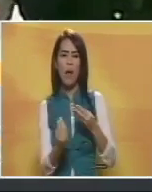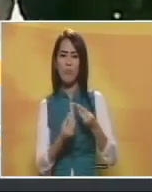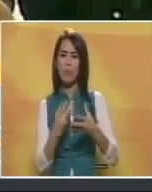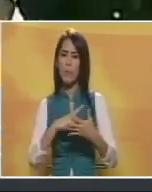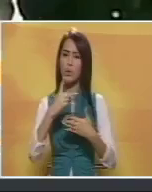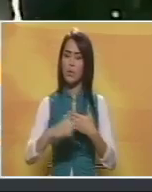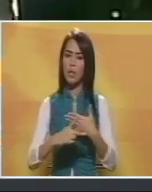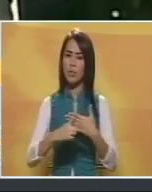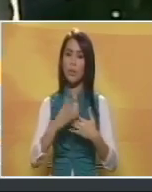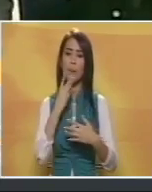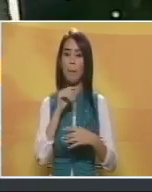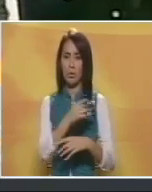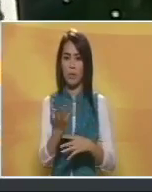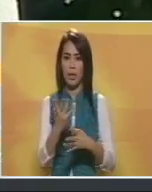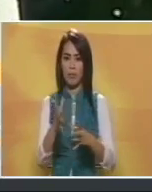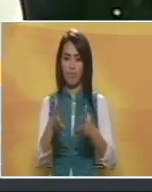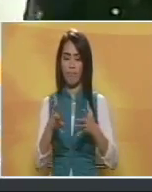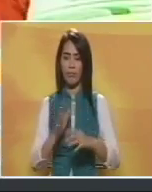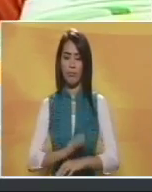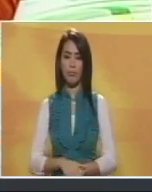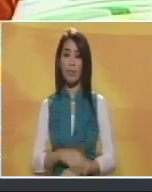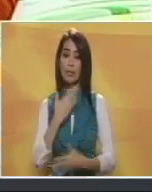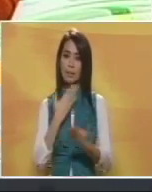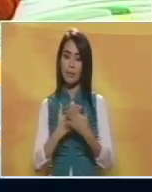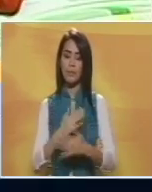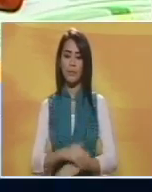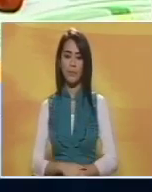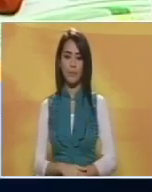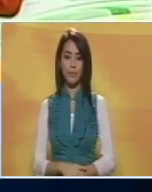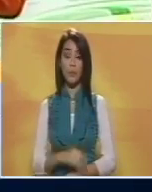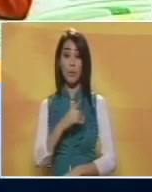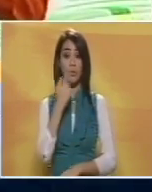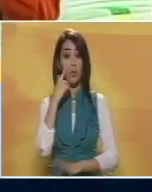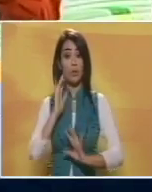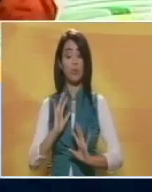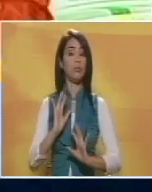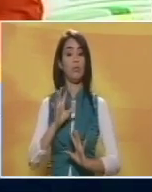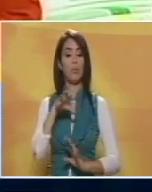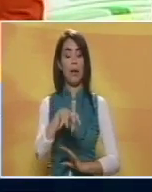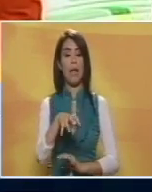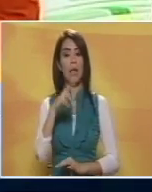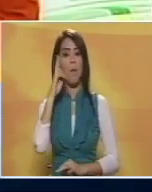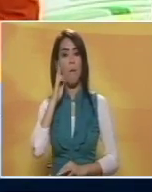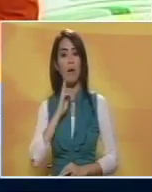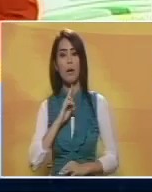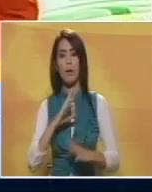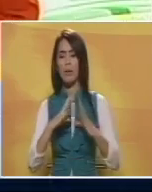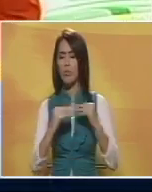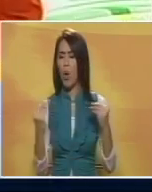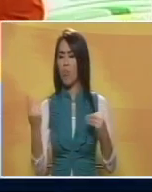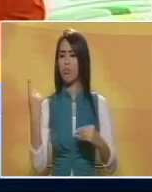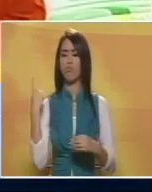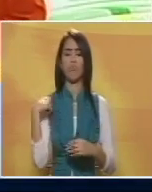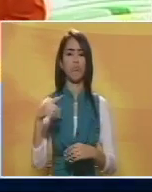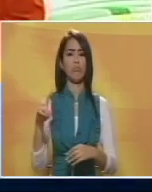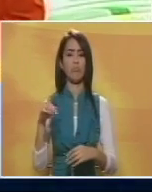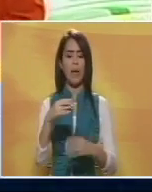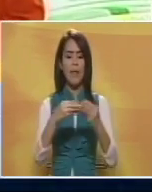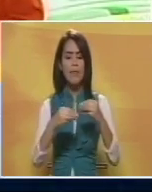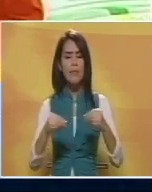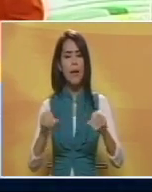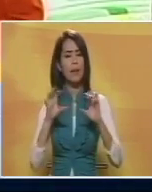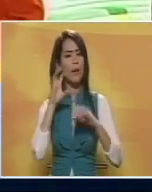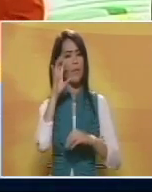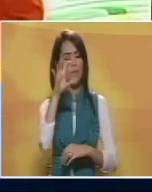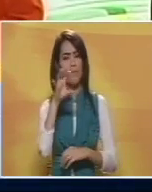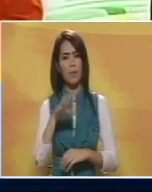caso de que resulte electo? Gracias. Bueno, fíjense ustedes, Bolívar lo tiene todo para el futuro. Bolívar es la tierra del futuro